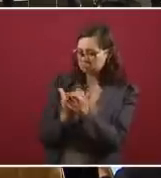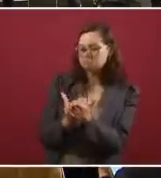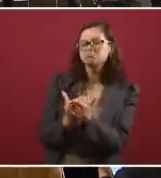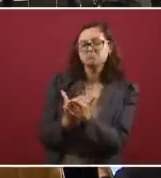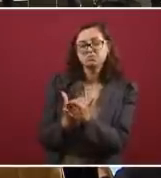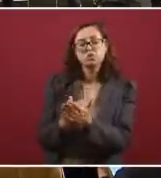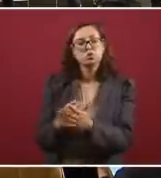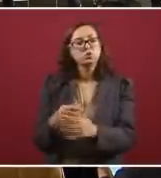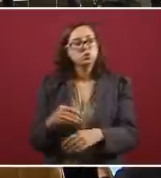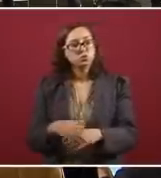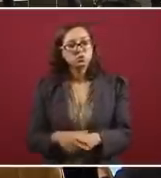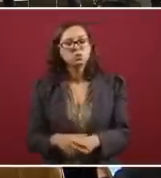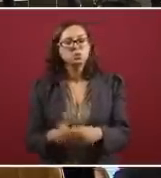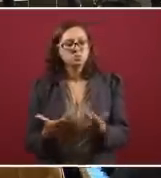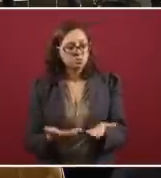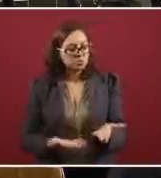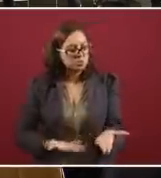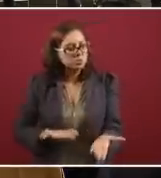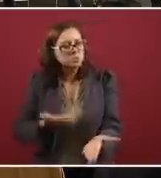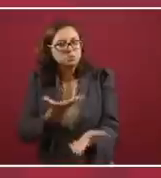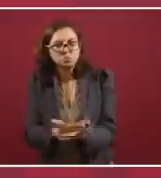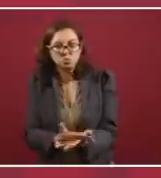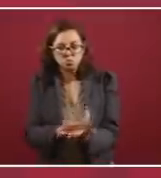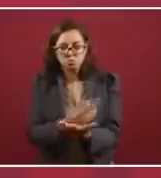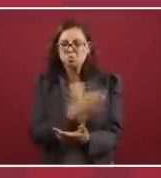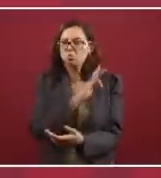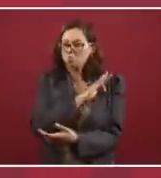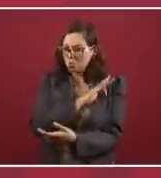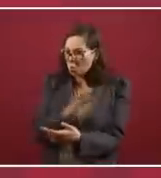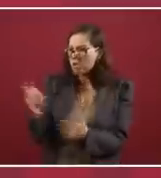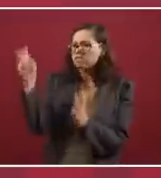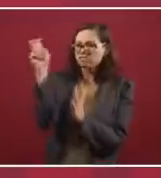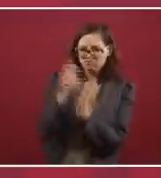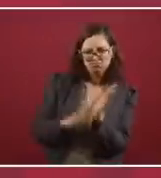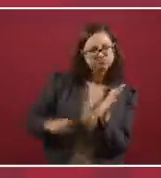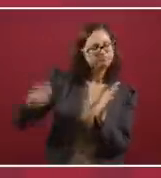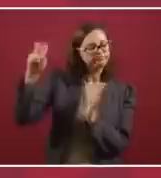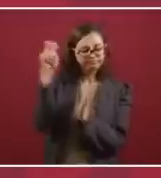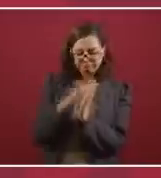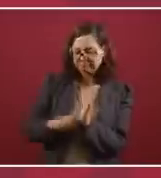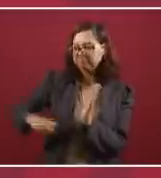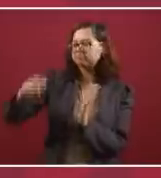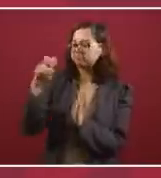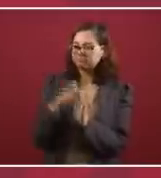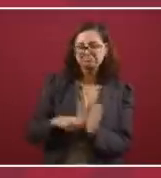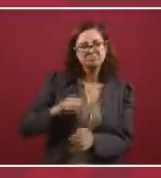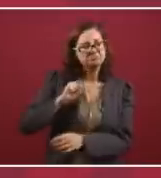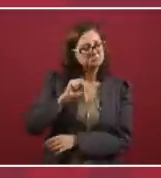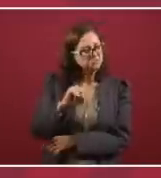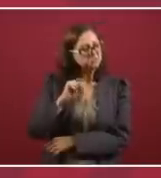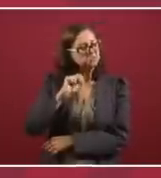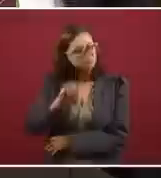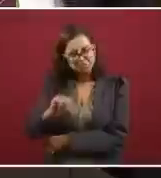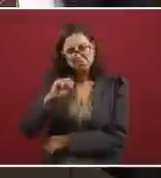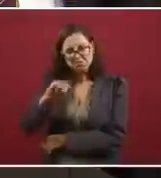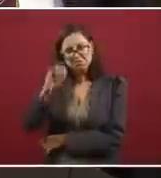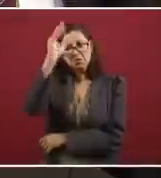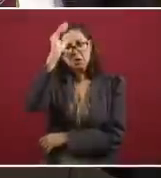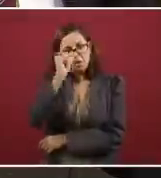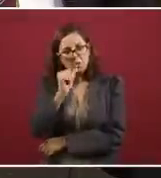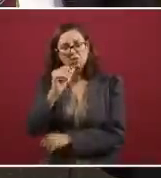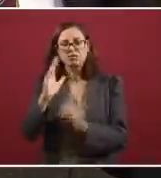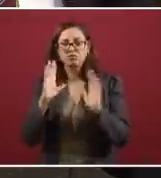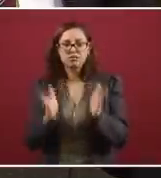acceso, han ofrecido todo lo que han podido materialmente para lograr el acuerdo que hoy estamos